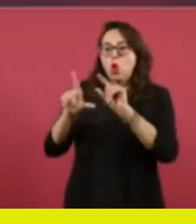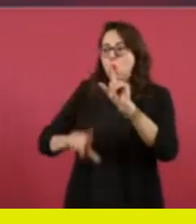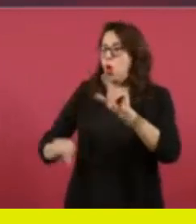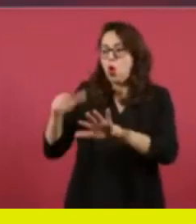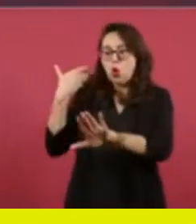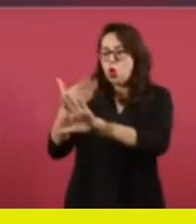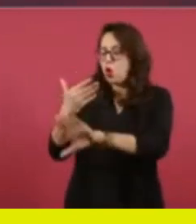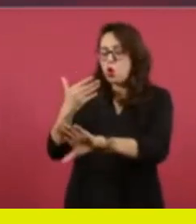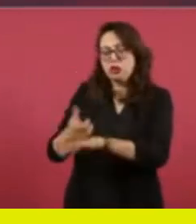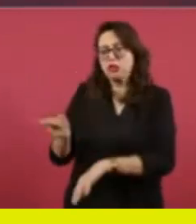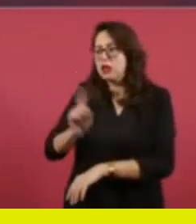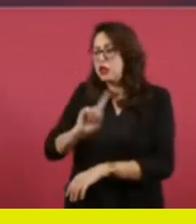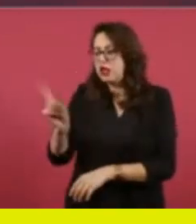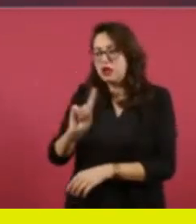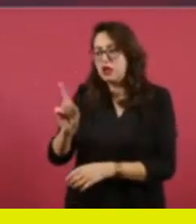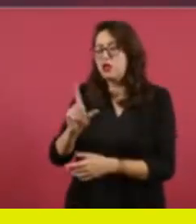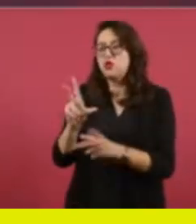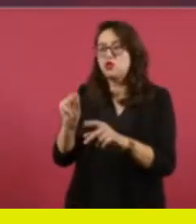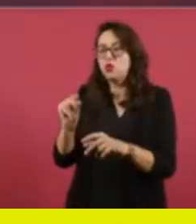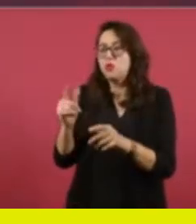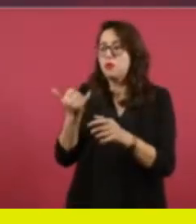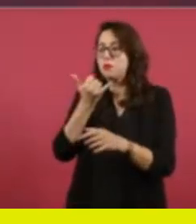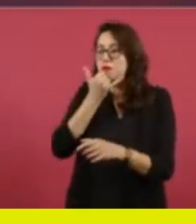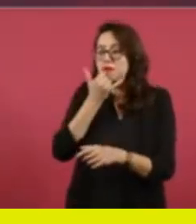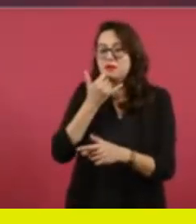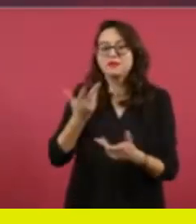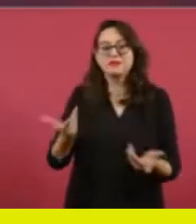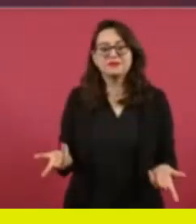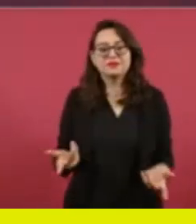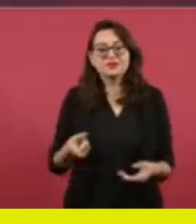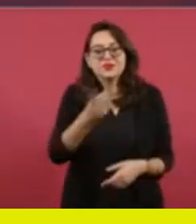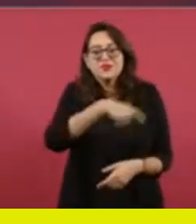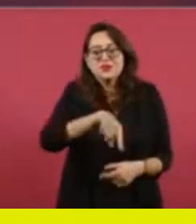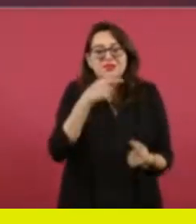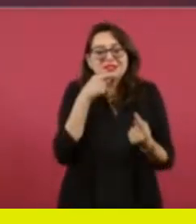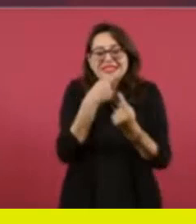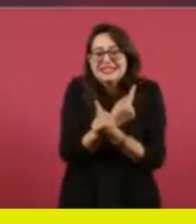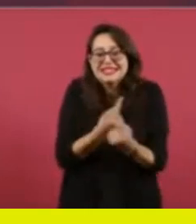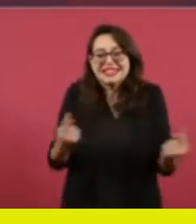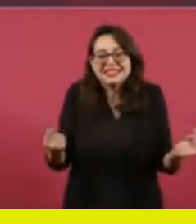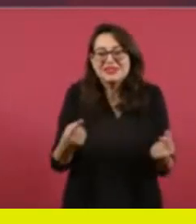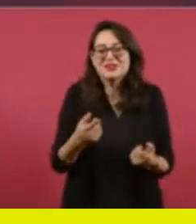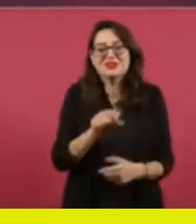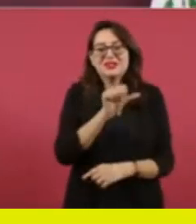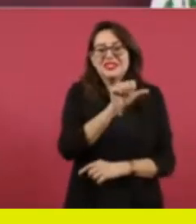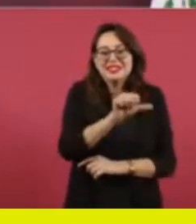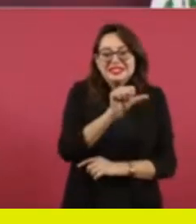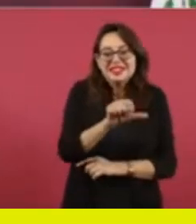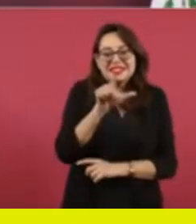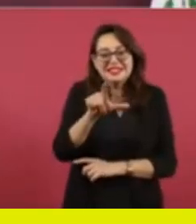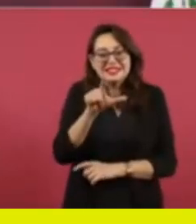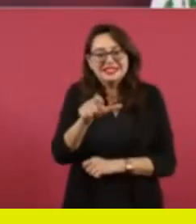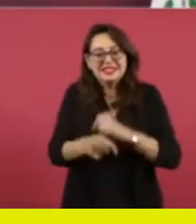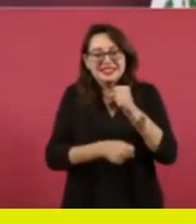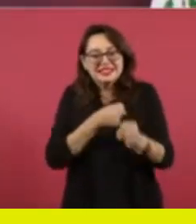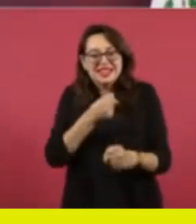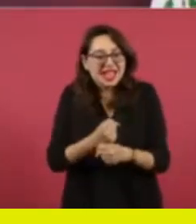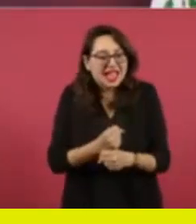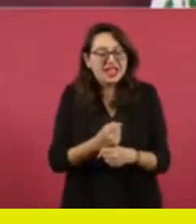Pobres, o sea, Yaritza es una niña de 16, de 17 años y cayeron en